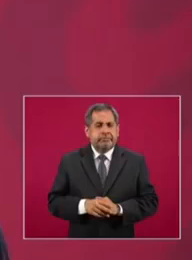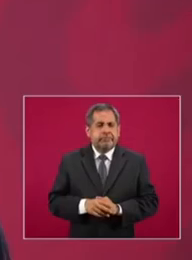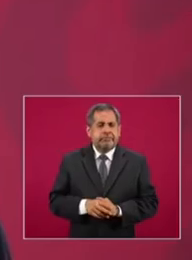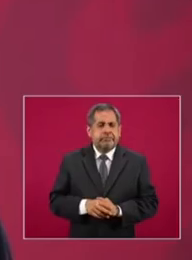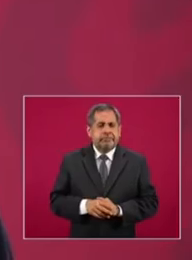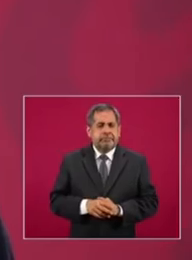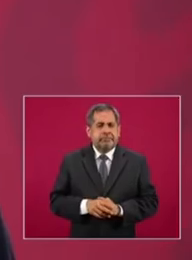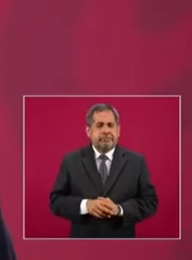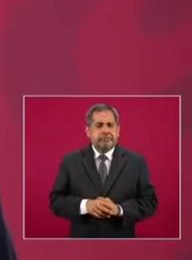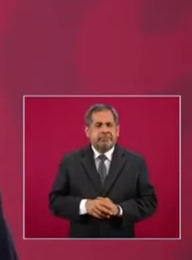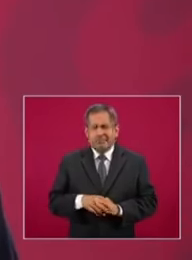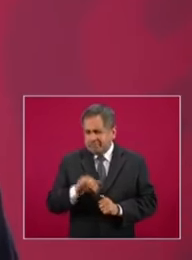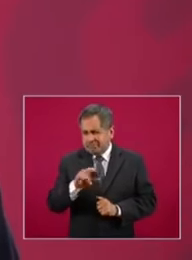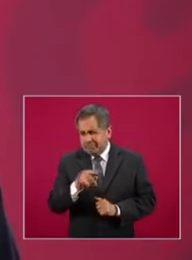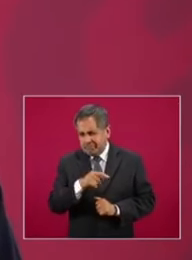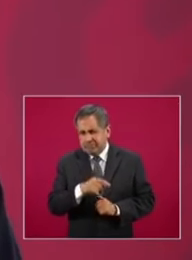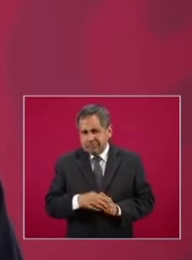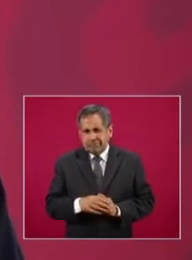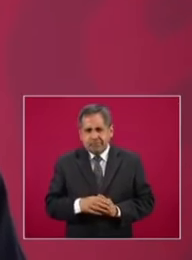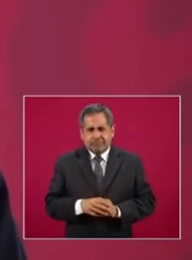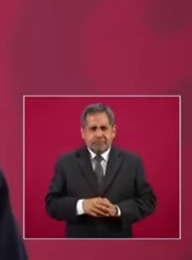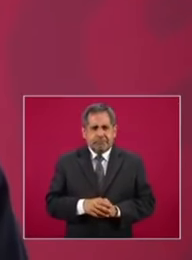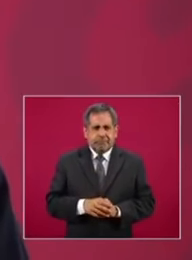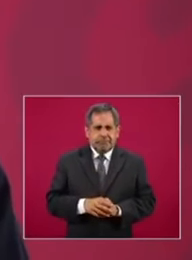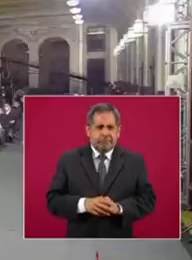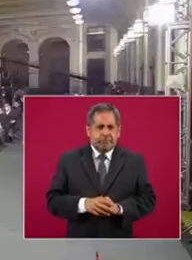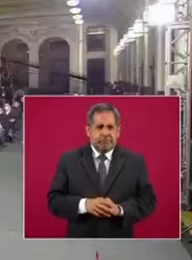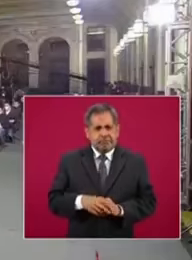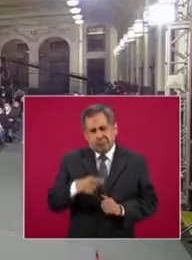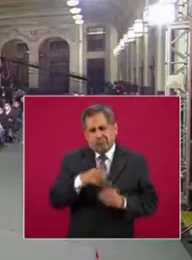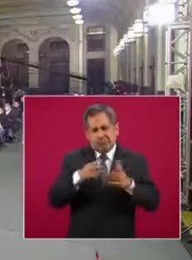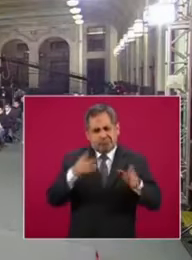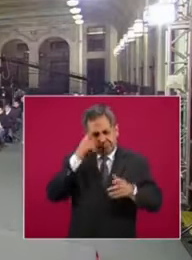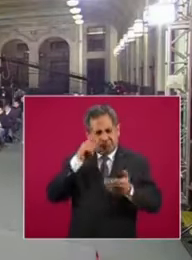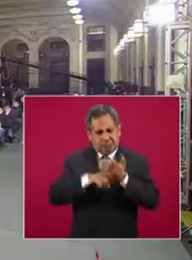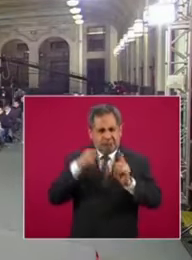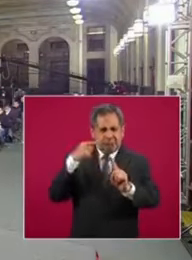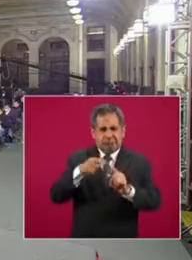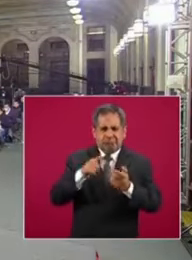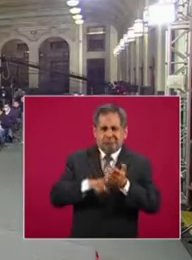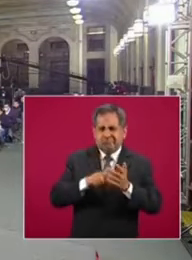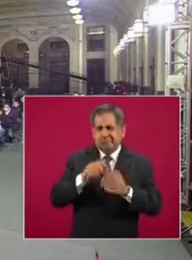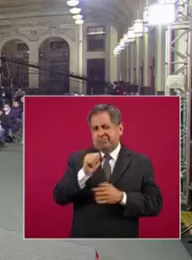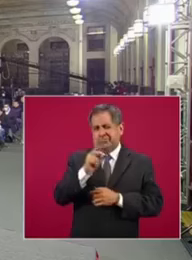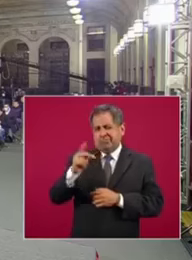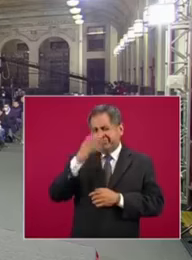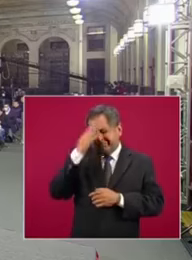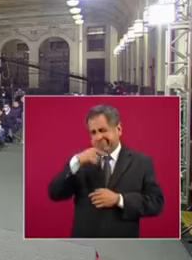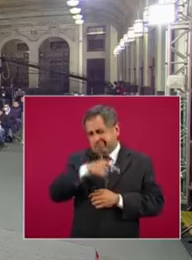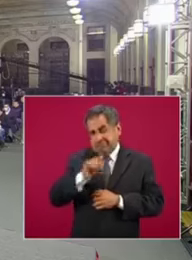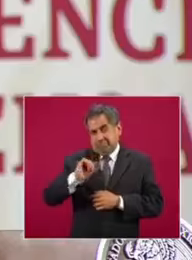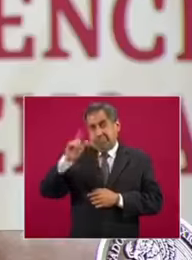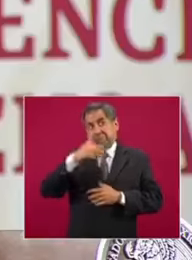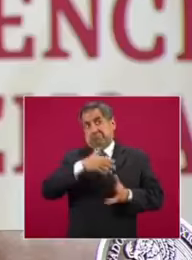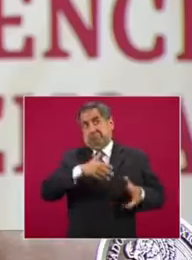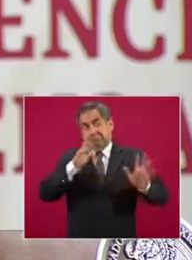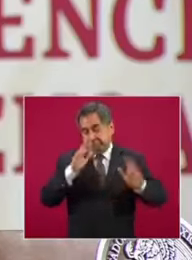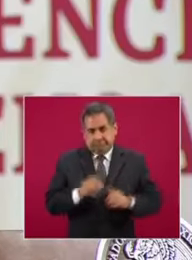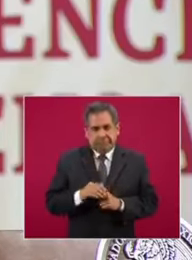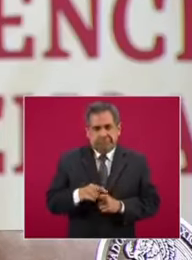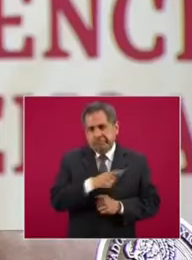finanzas s no es general pero como la ap famosa